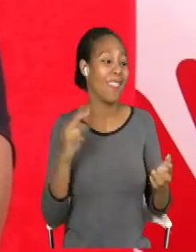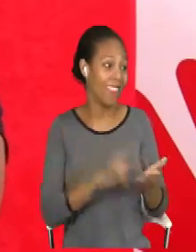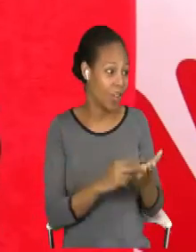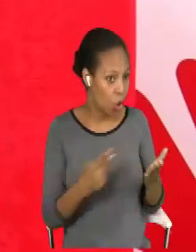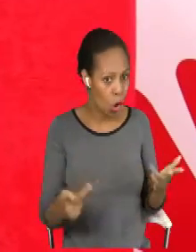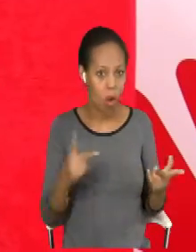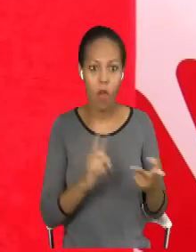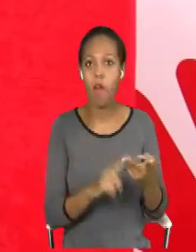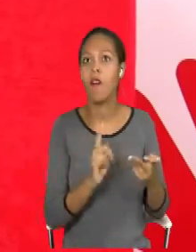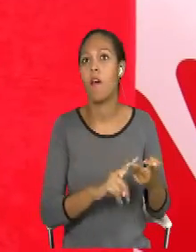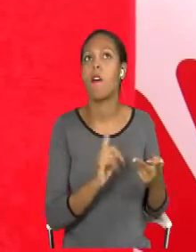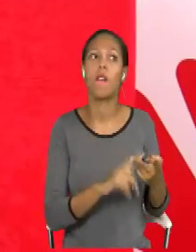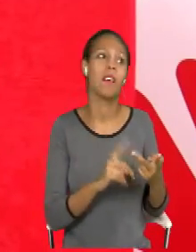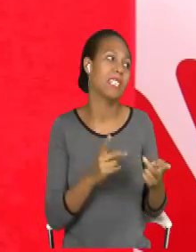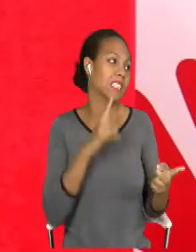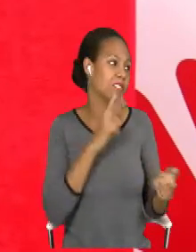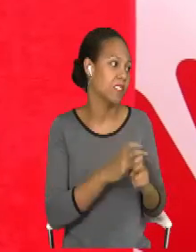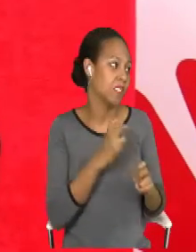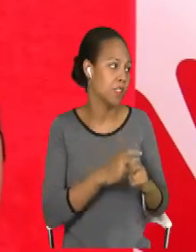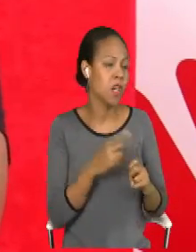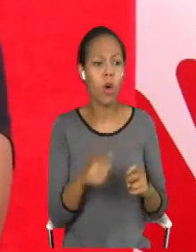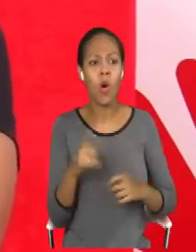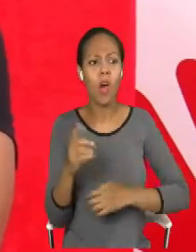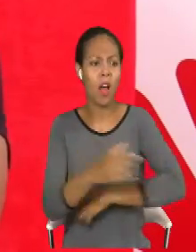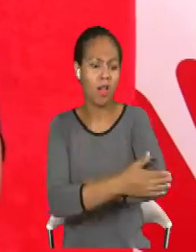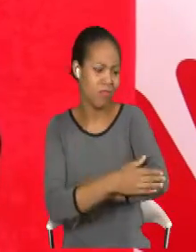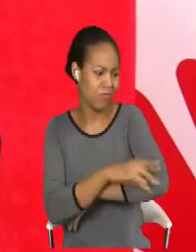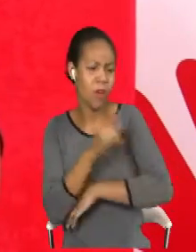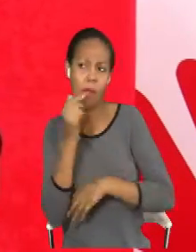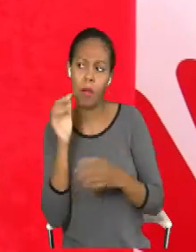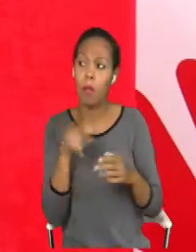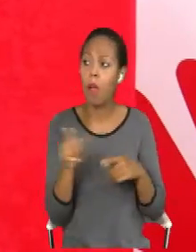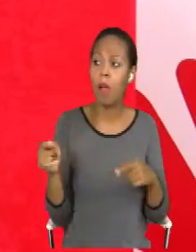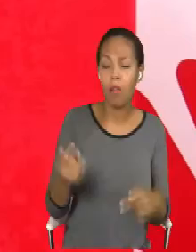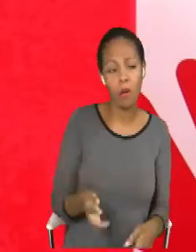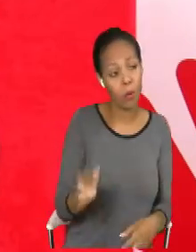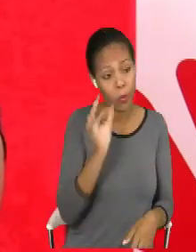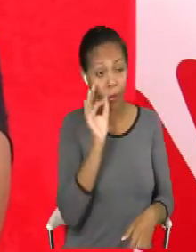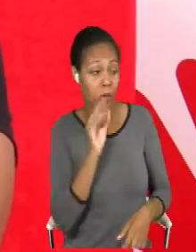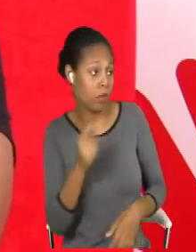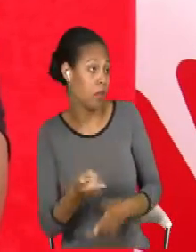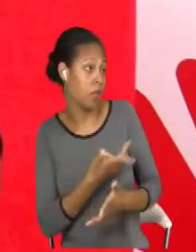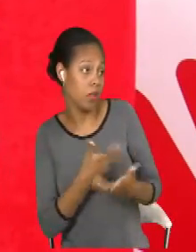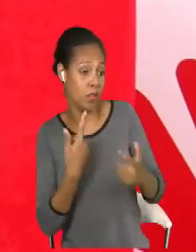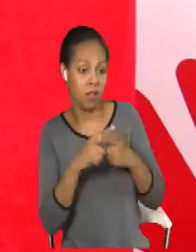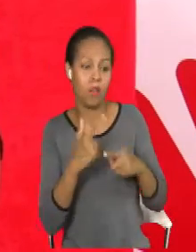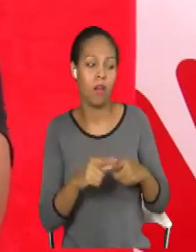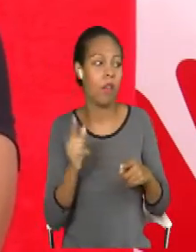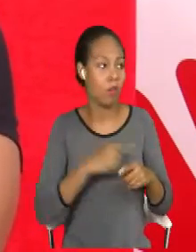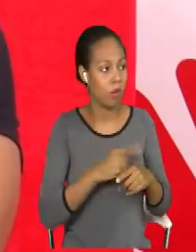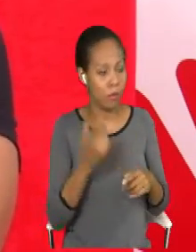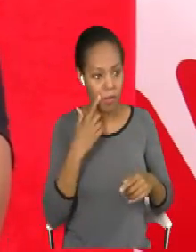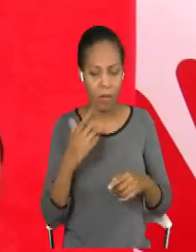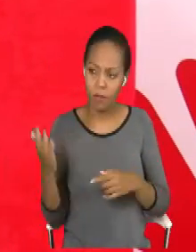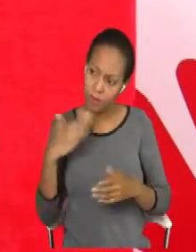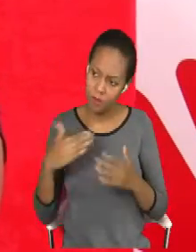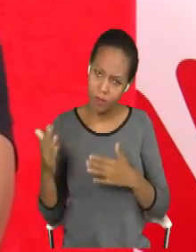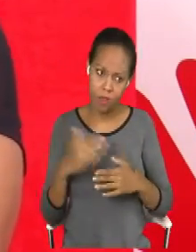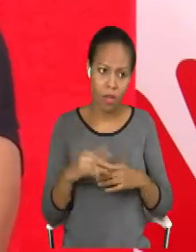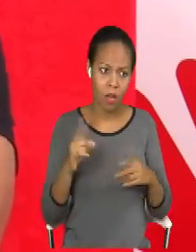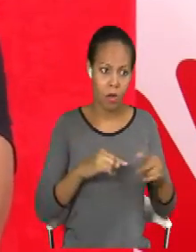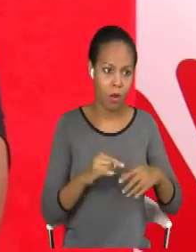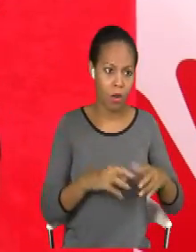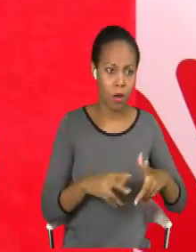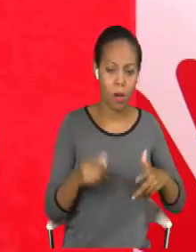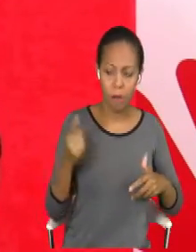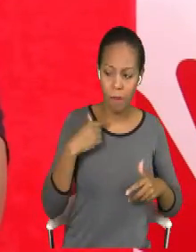los muchachos en la esquina consumiendo alucinógenos, con la delincuencia diciéndole a nuestros jóvenes, venga, trabaje con nosotros que le pago tanto